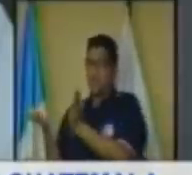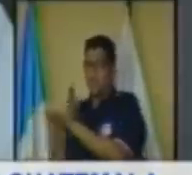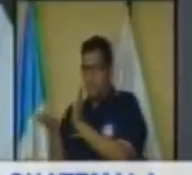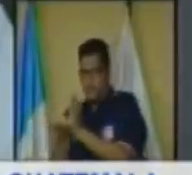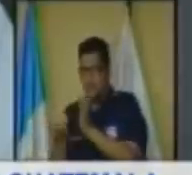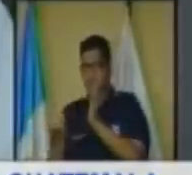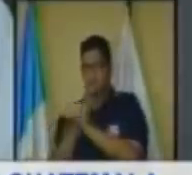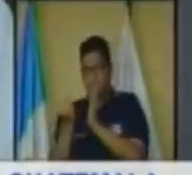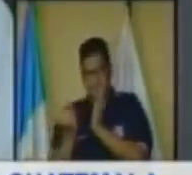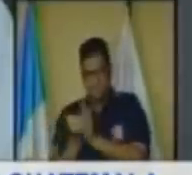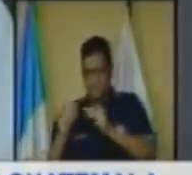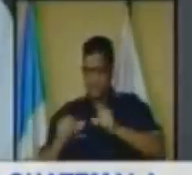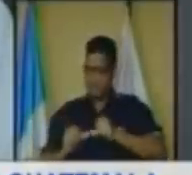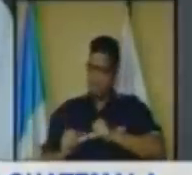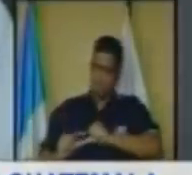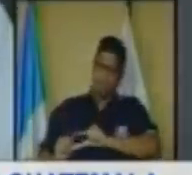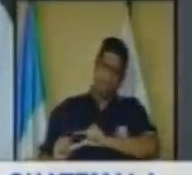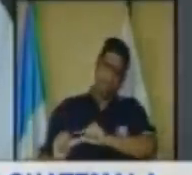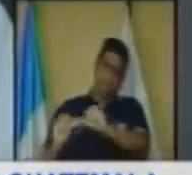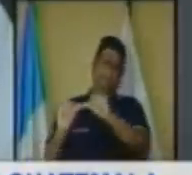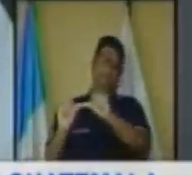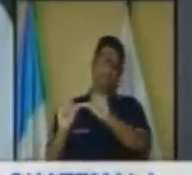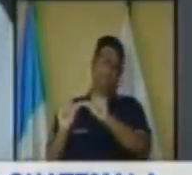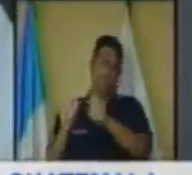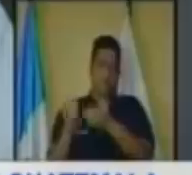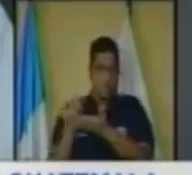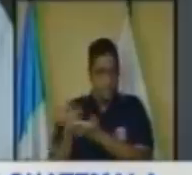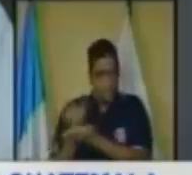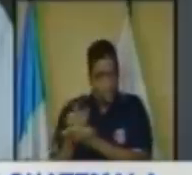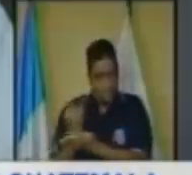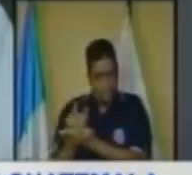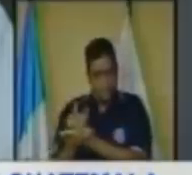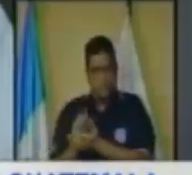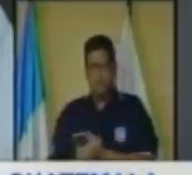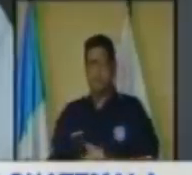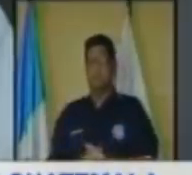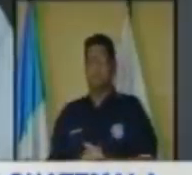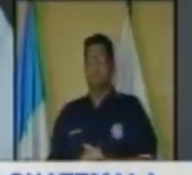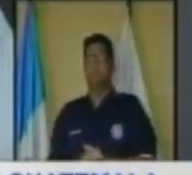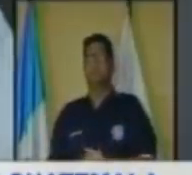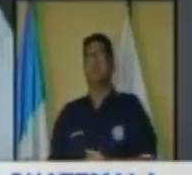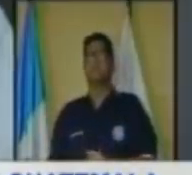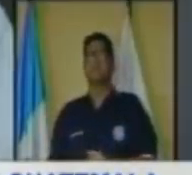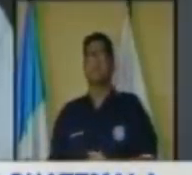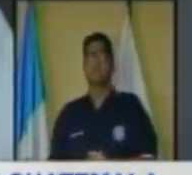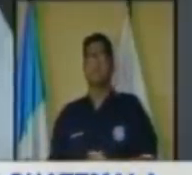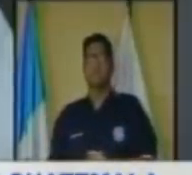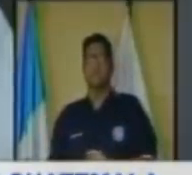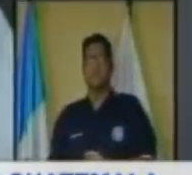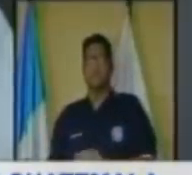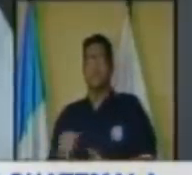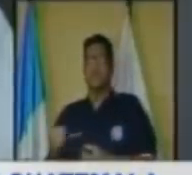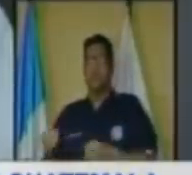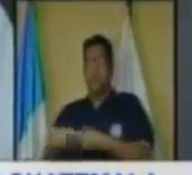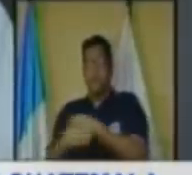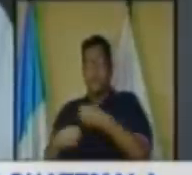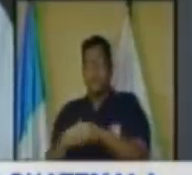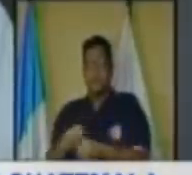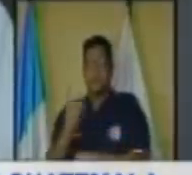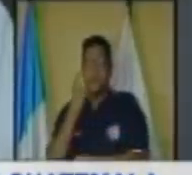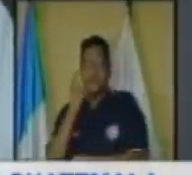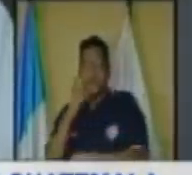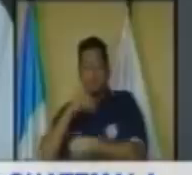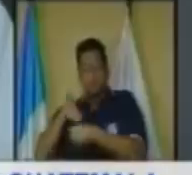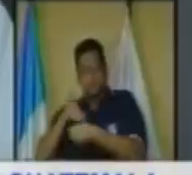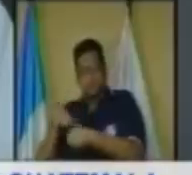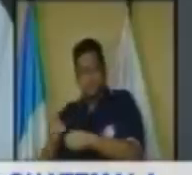siendo útil porque nos han preguntado sobre el gel que está llegando a las escuelas. Está resguardado en las direcciones departamentales. También